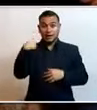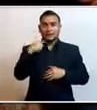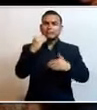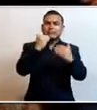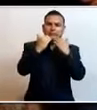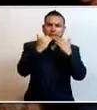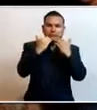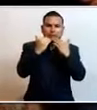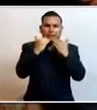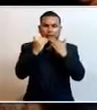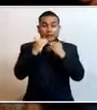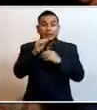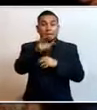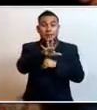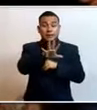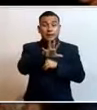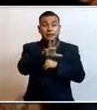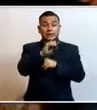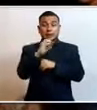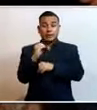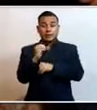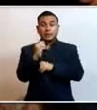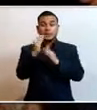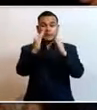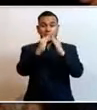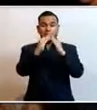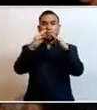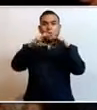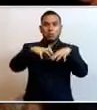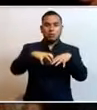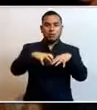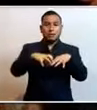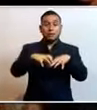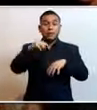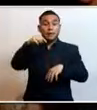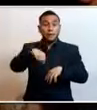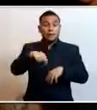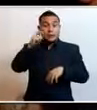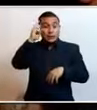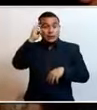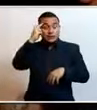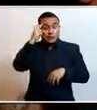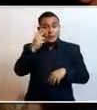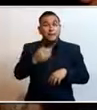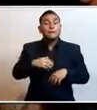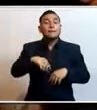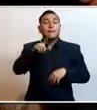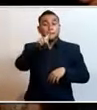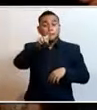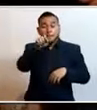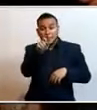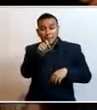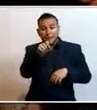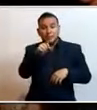de 500 viviendas perdidas. Hoy hablamos de más de 1000 viviendas